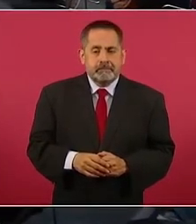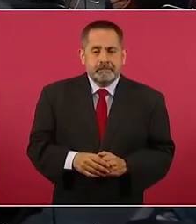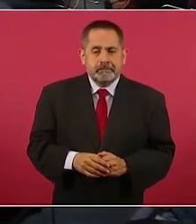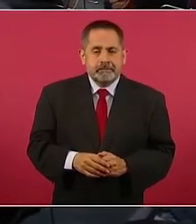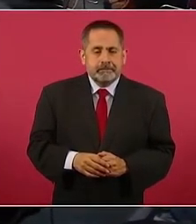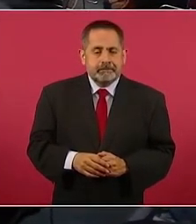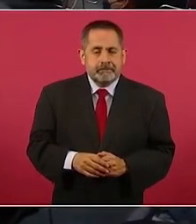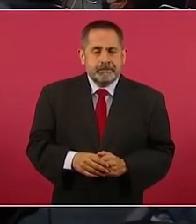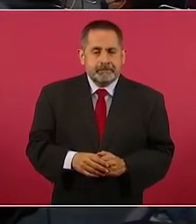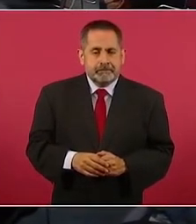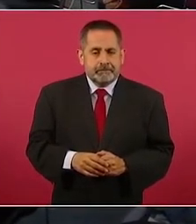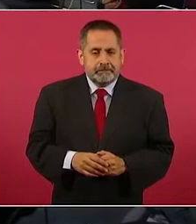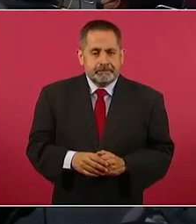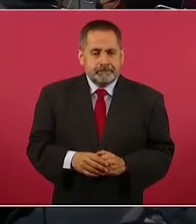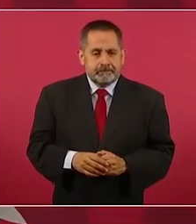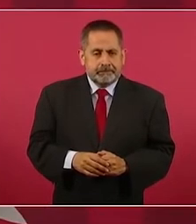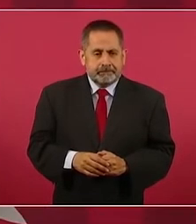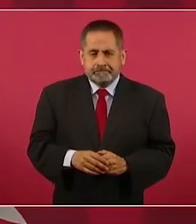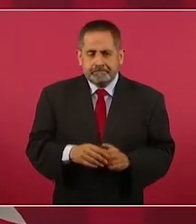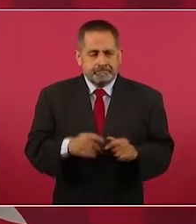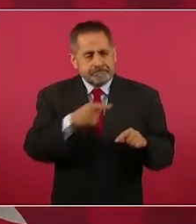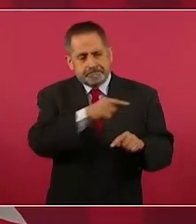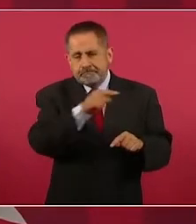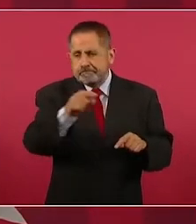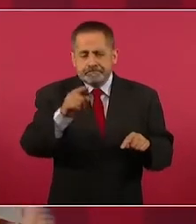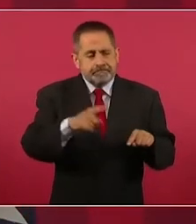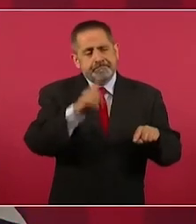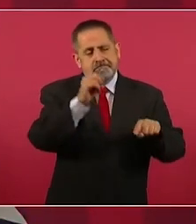5 tienen que anular,